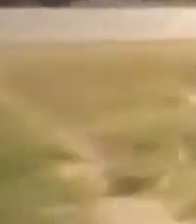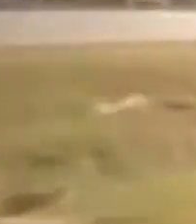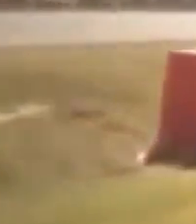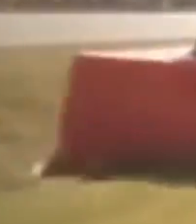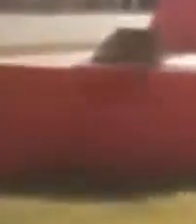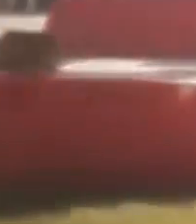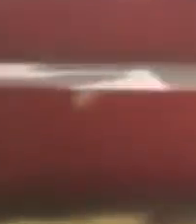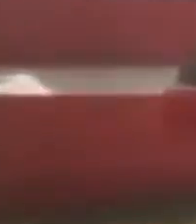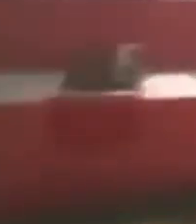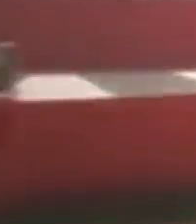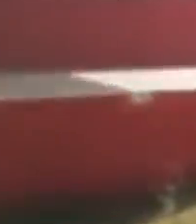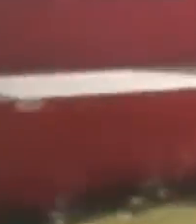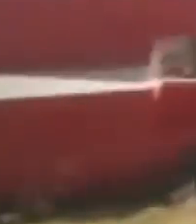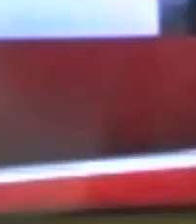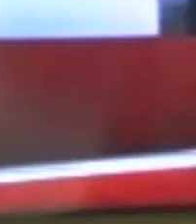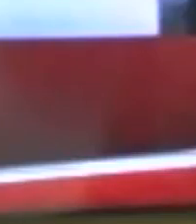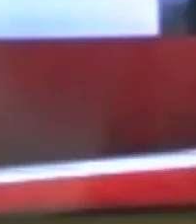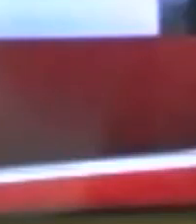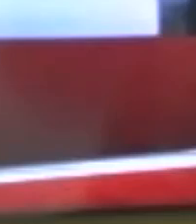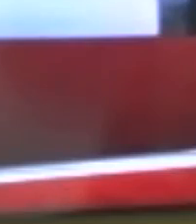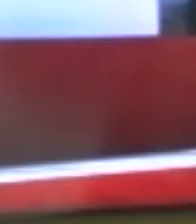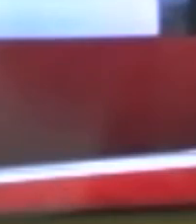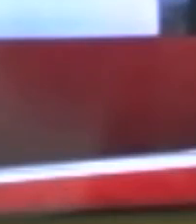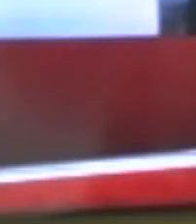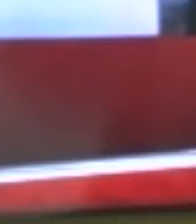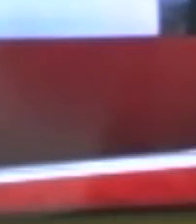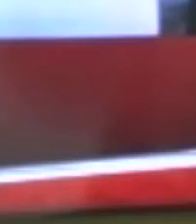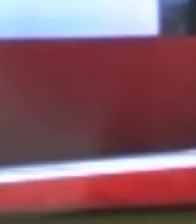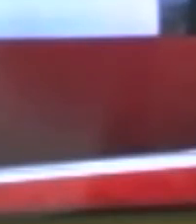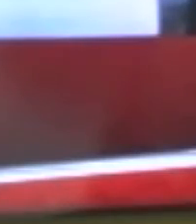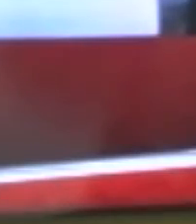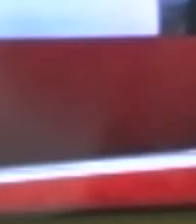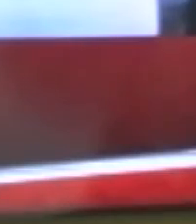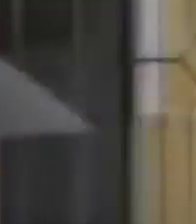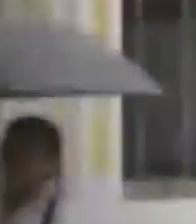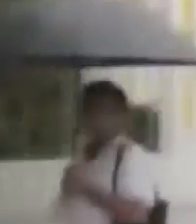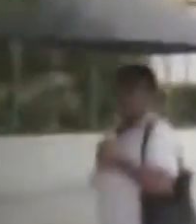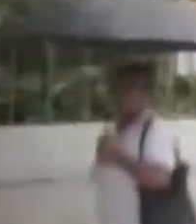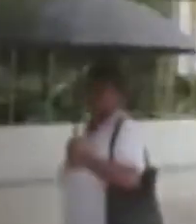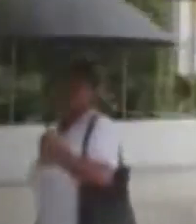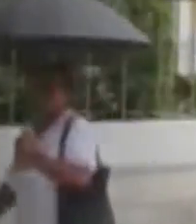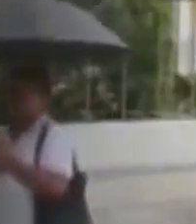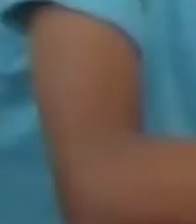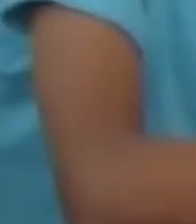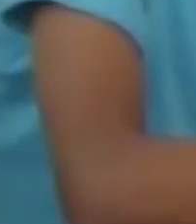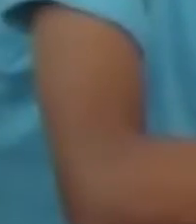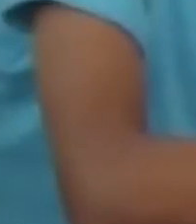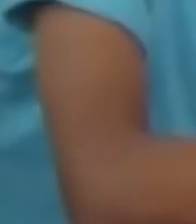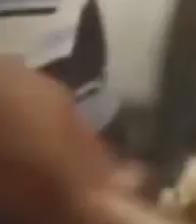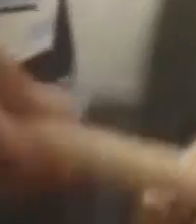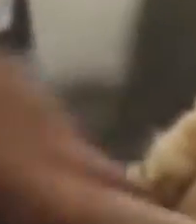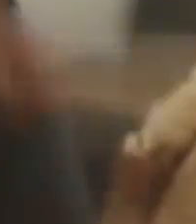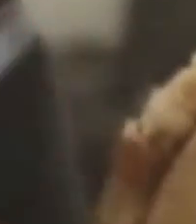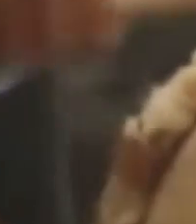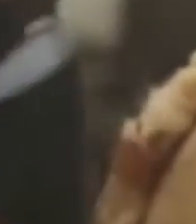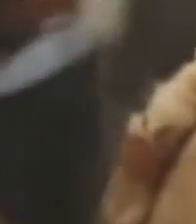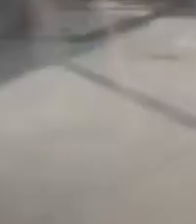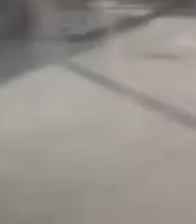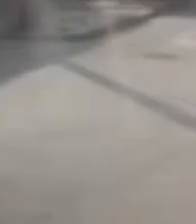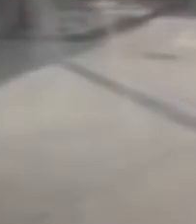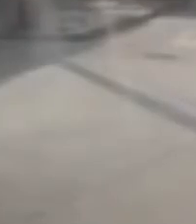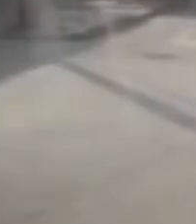desarrollo industrial que está teniendo el municipio de Galapa. Este joven quiere ser alcalde del municipio de Galapa. Promete seguridad, educación, en